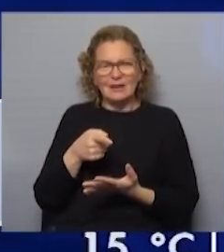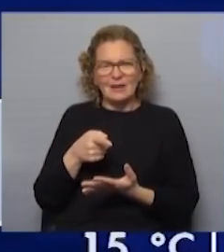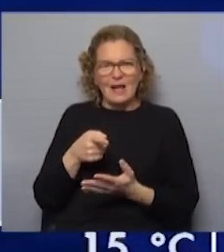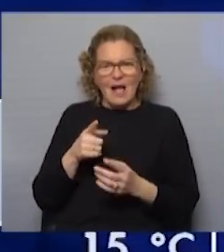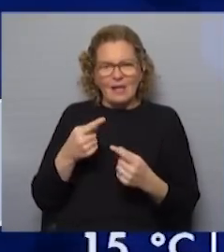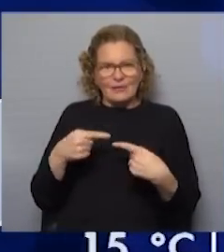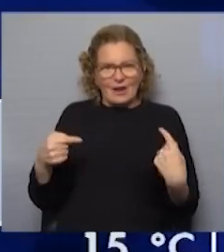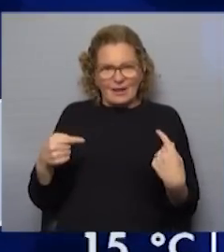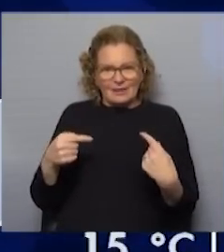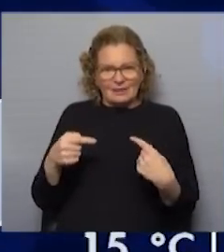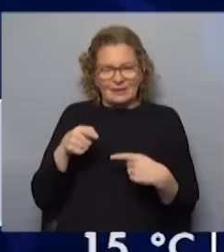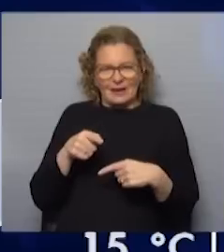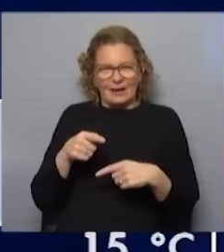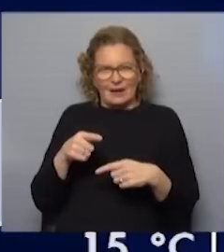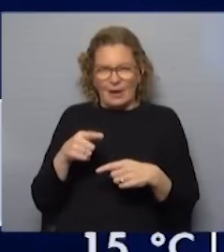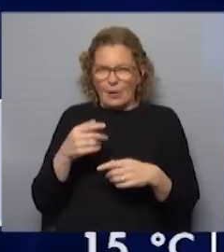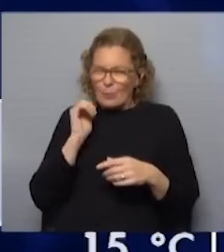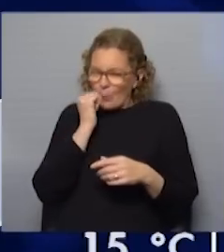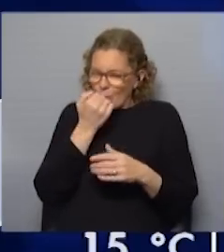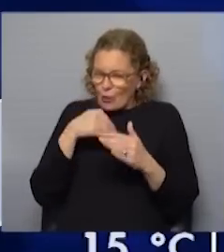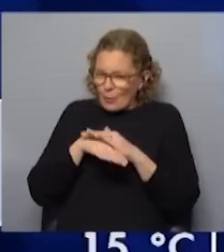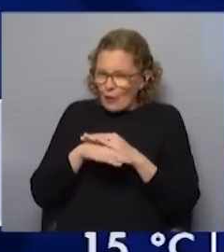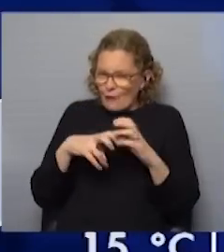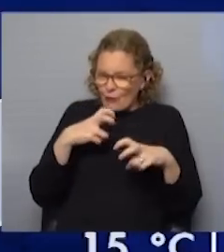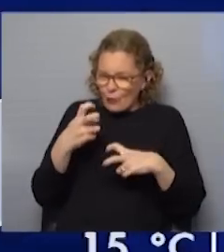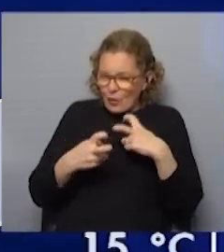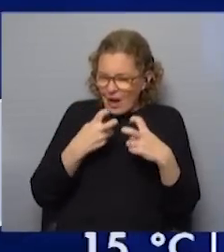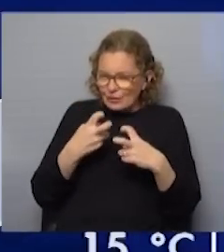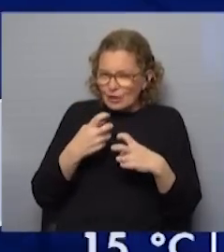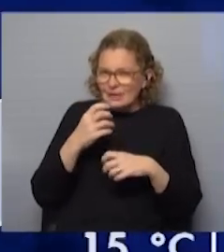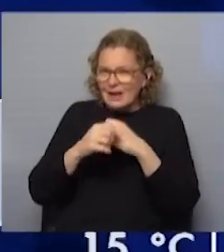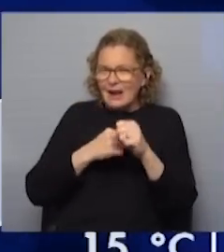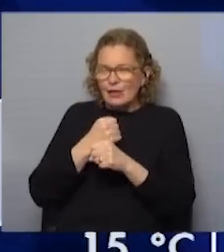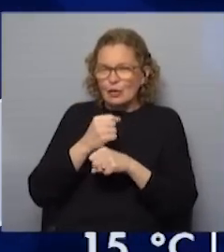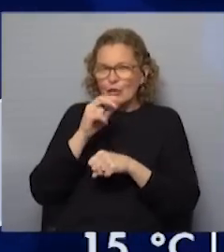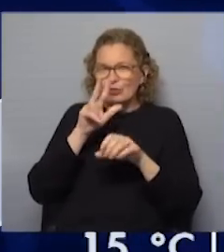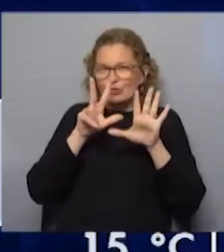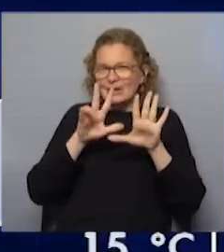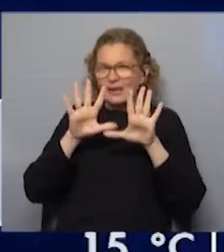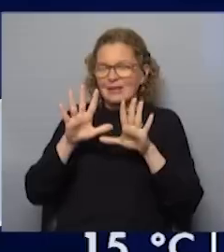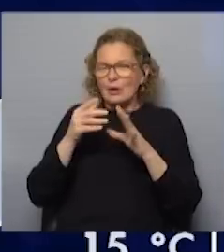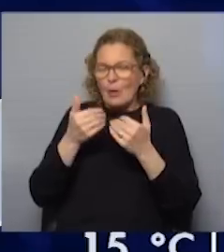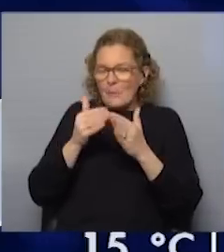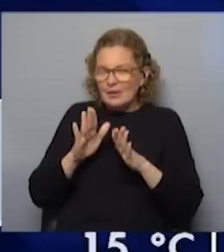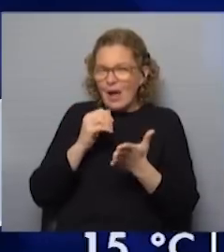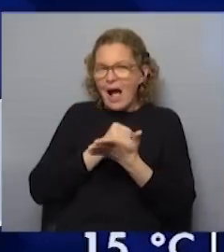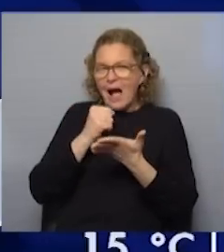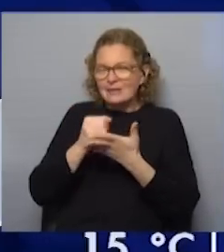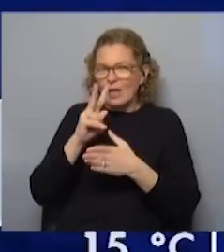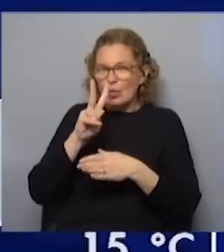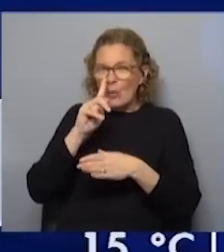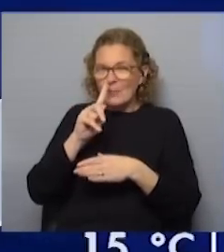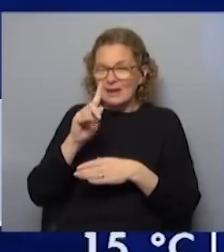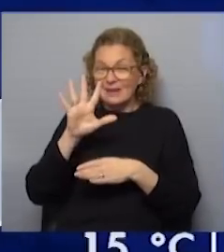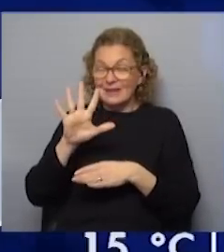efectuaron acciones irregulares e ilícitas de espionaje desde 1985 y en principio hasta 2005